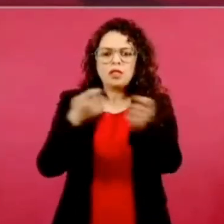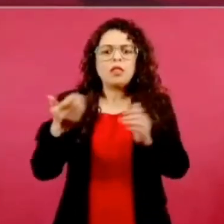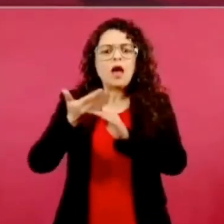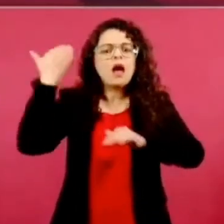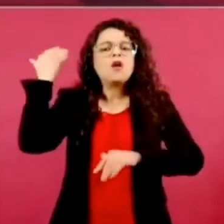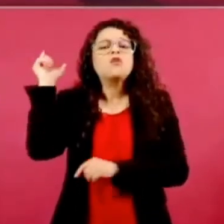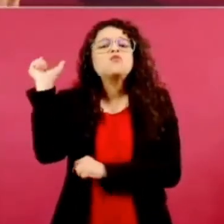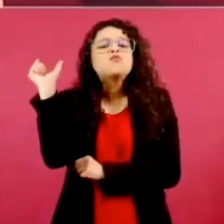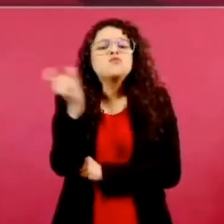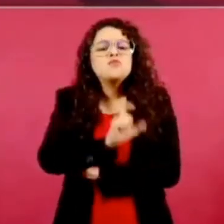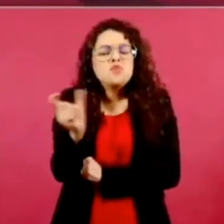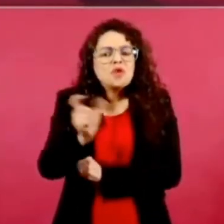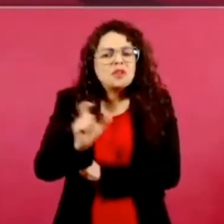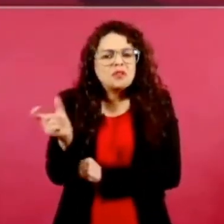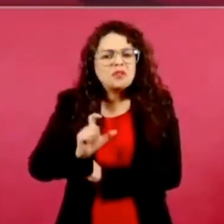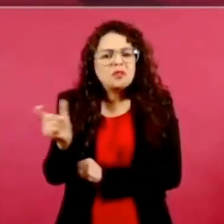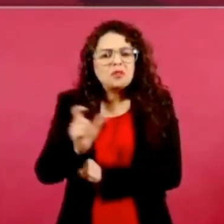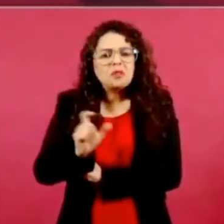¿Cuándo?